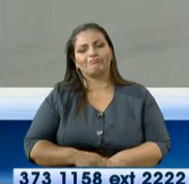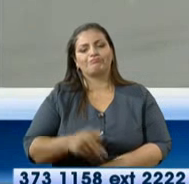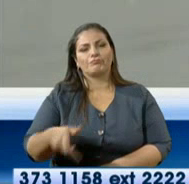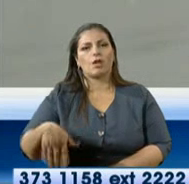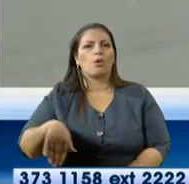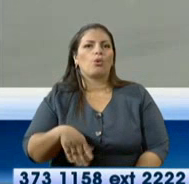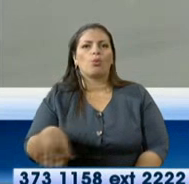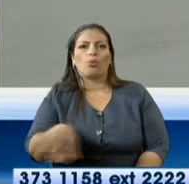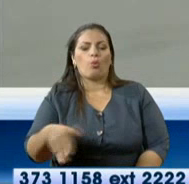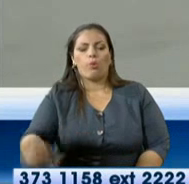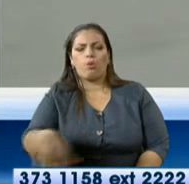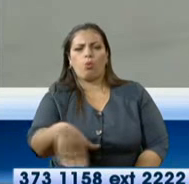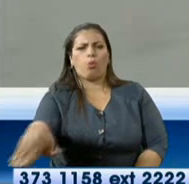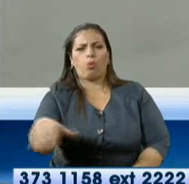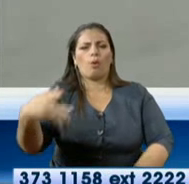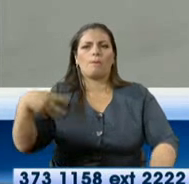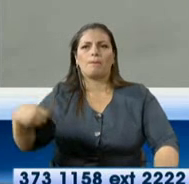suceso.